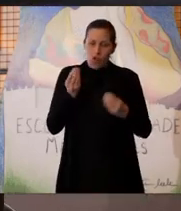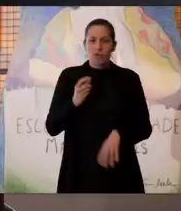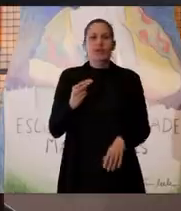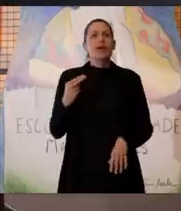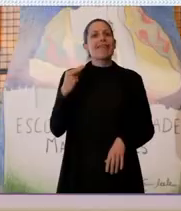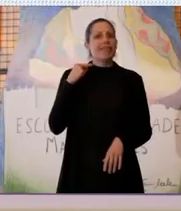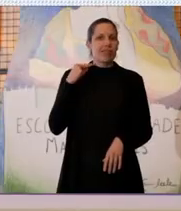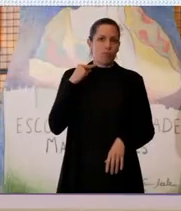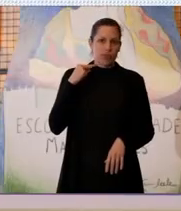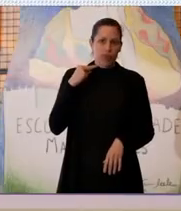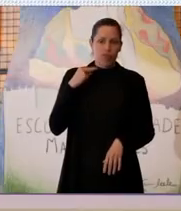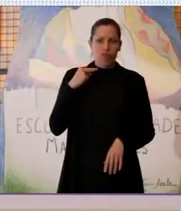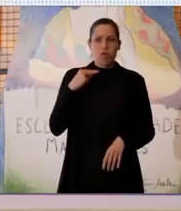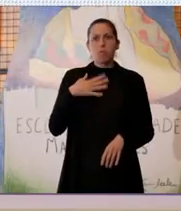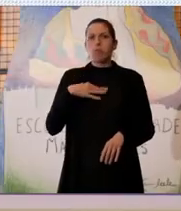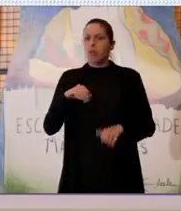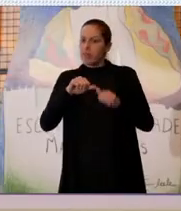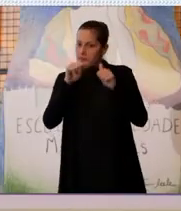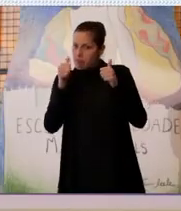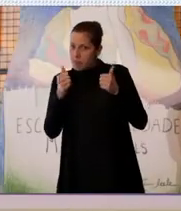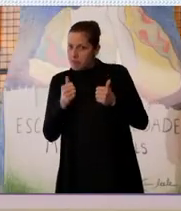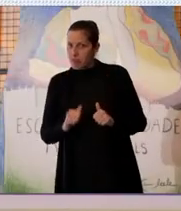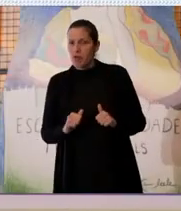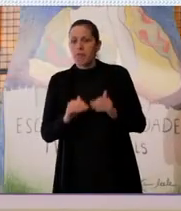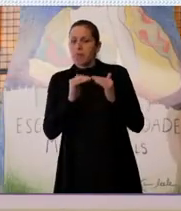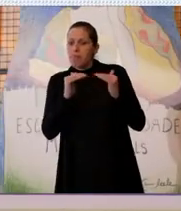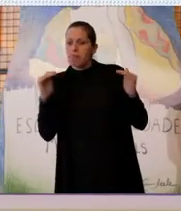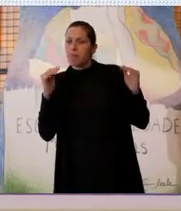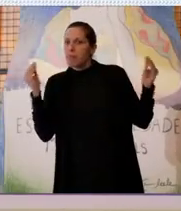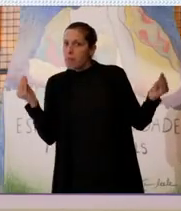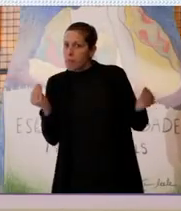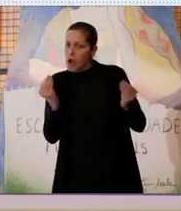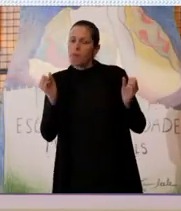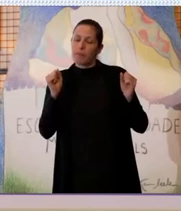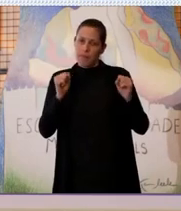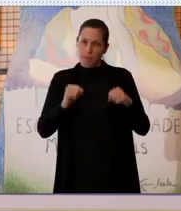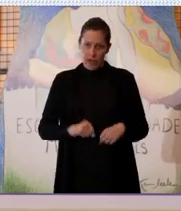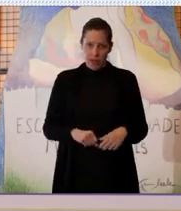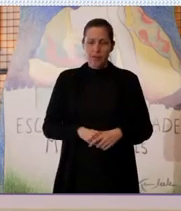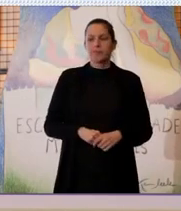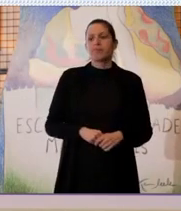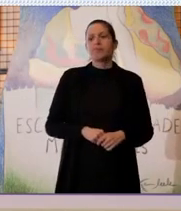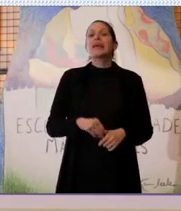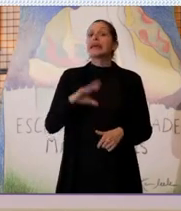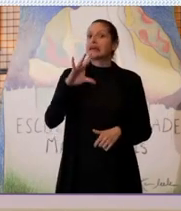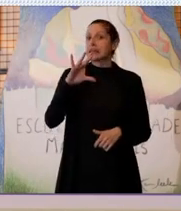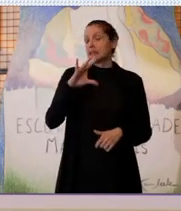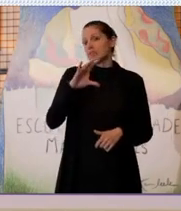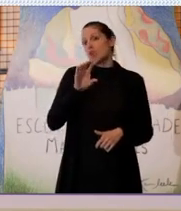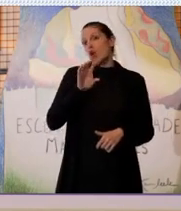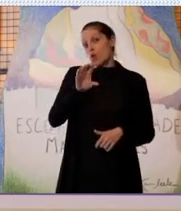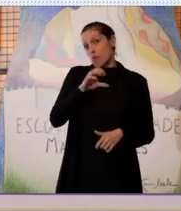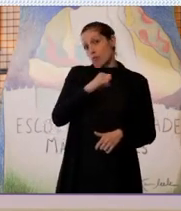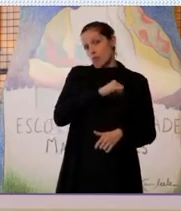la configuración habrá adaptado mejores si en las comunidades autónomas en las